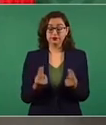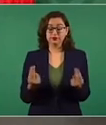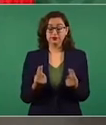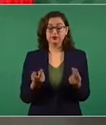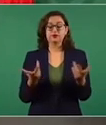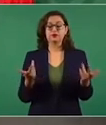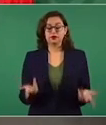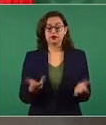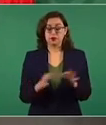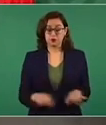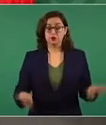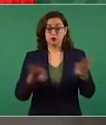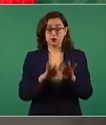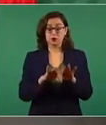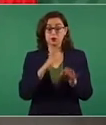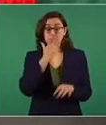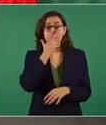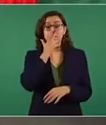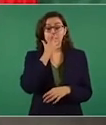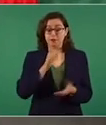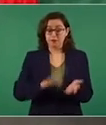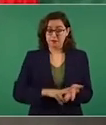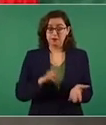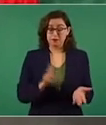nos importa la educación,